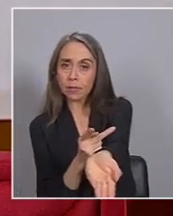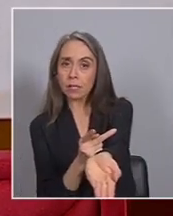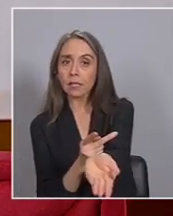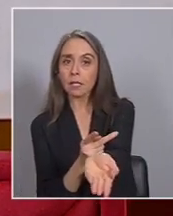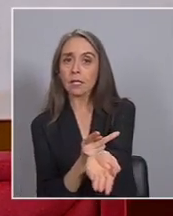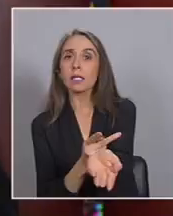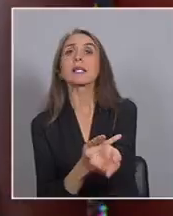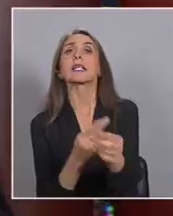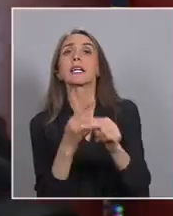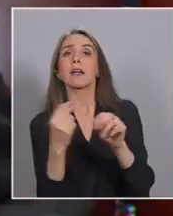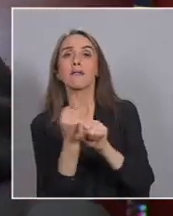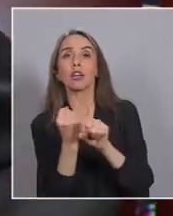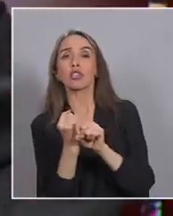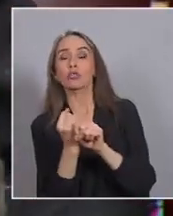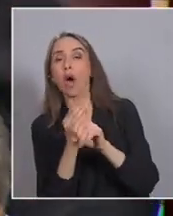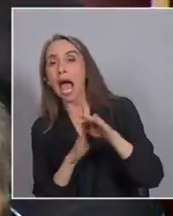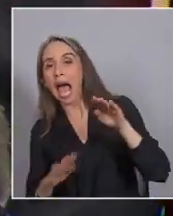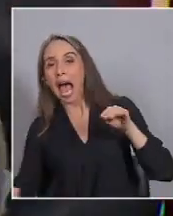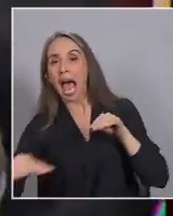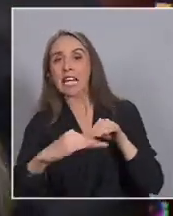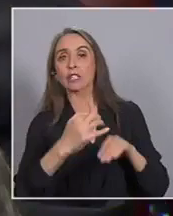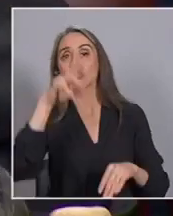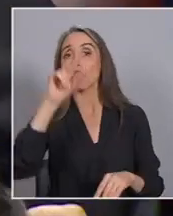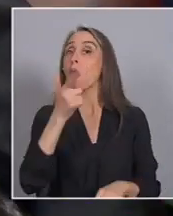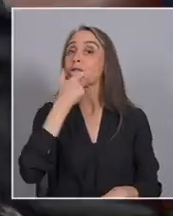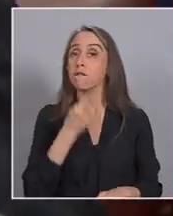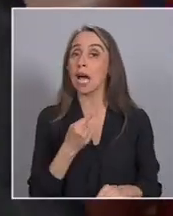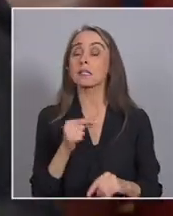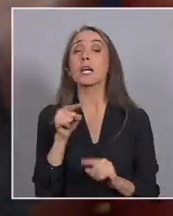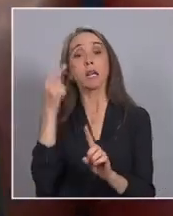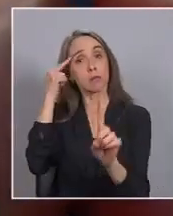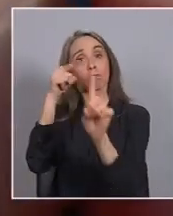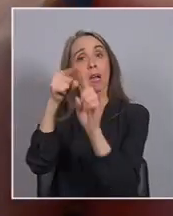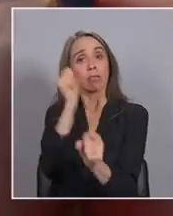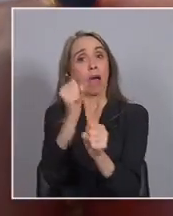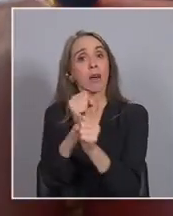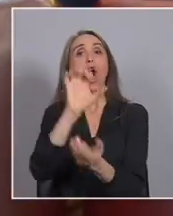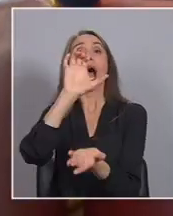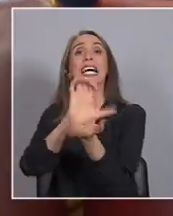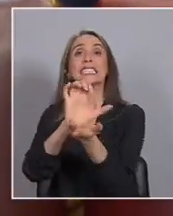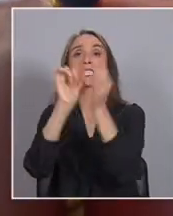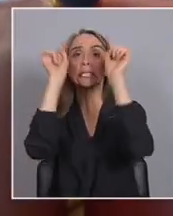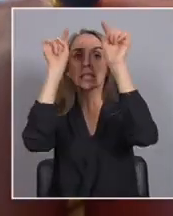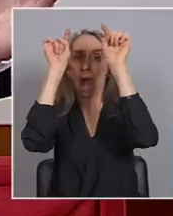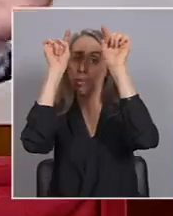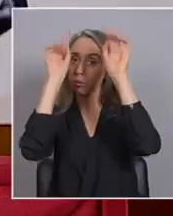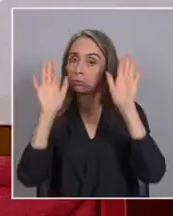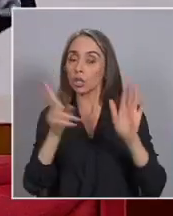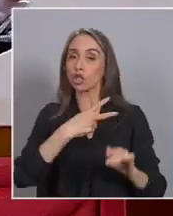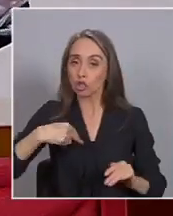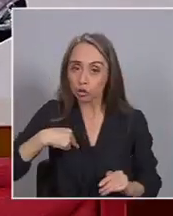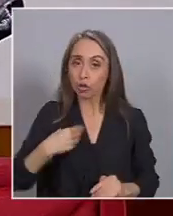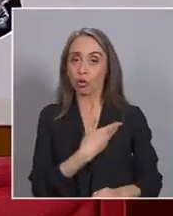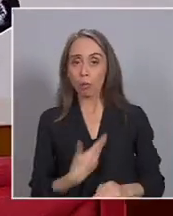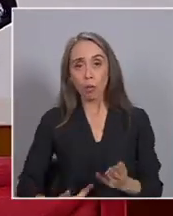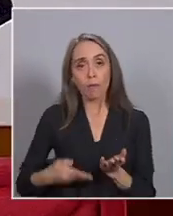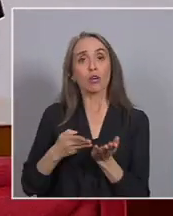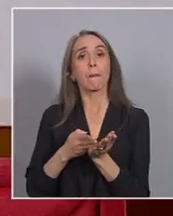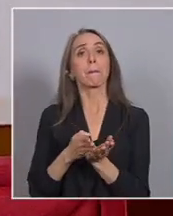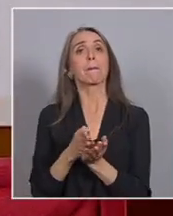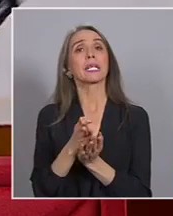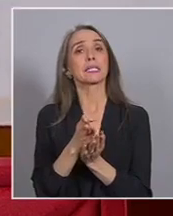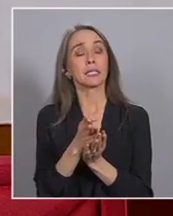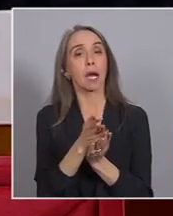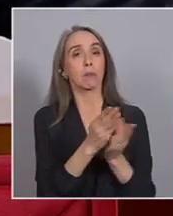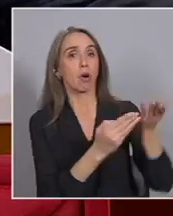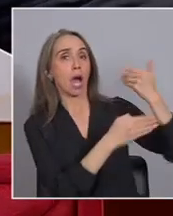del acceso norte. Estas no son cosas fáciles y son tareas de Estado. Son tareas de Estado que nosotros iniciamos y